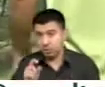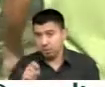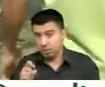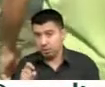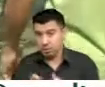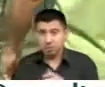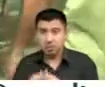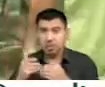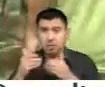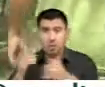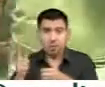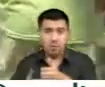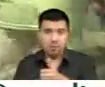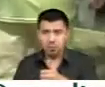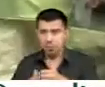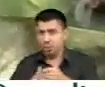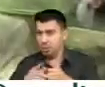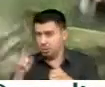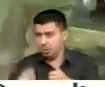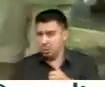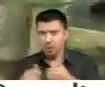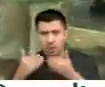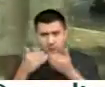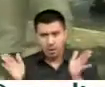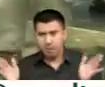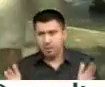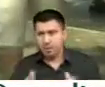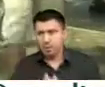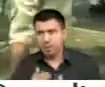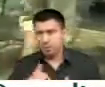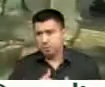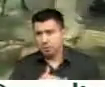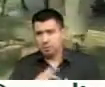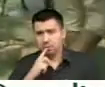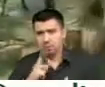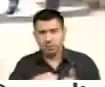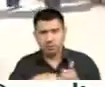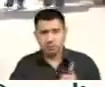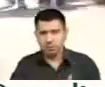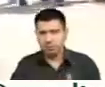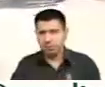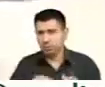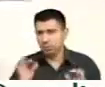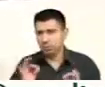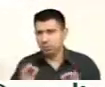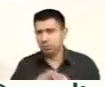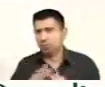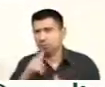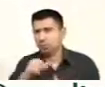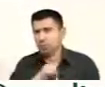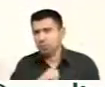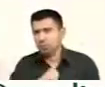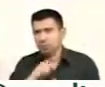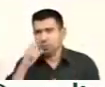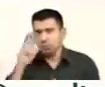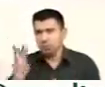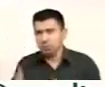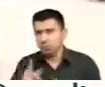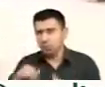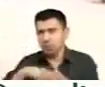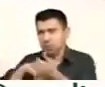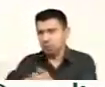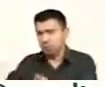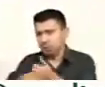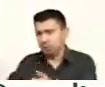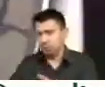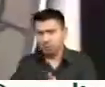Hablando con el señor alcalde lo decía y lo manifestaba, nosotros no es que estemos dependiendo ahora, que vivamos que vamos a depender de Venezuela como en tiempos pasados, que